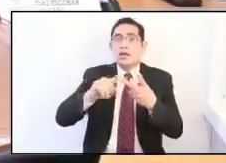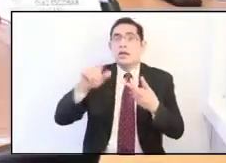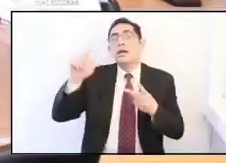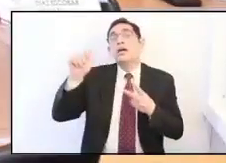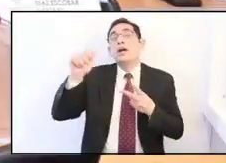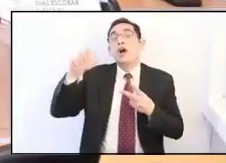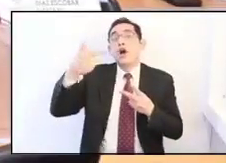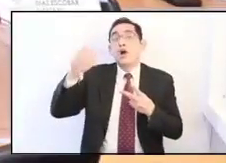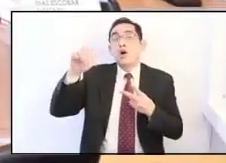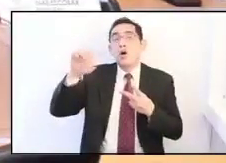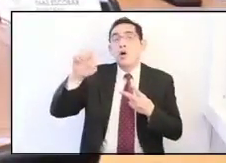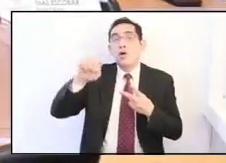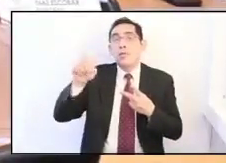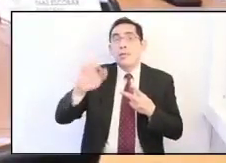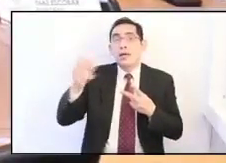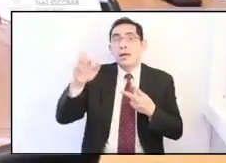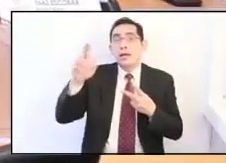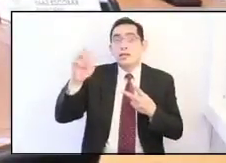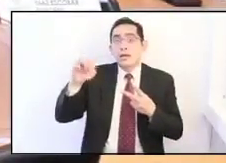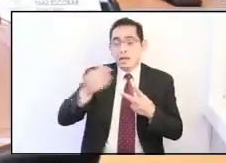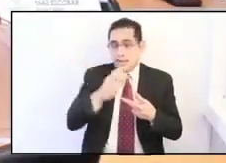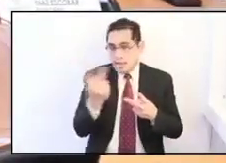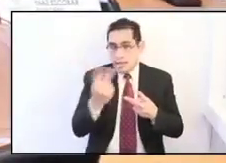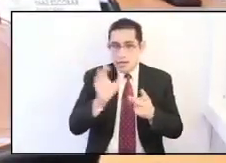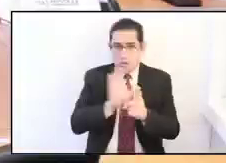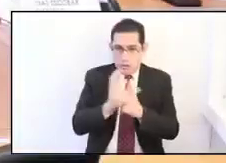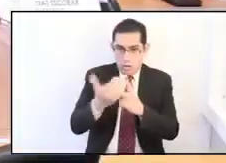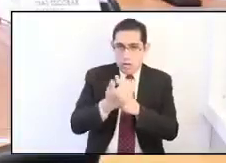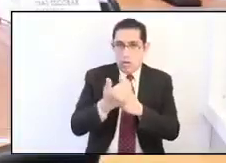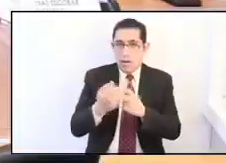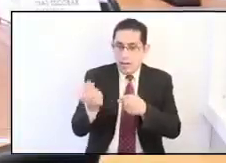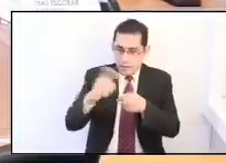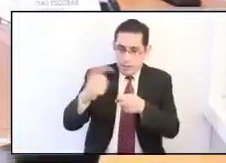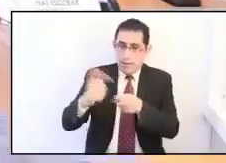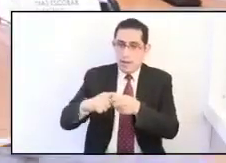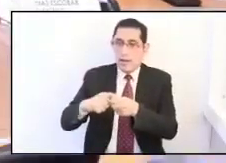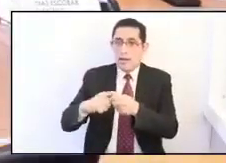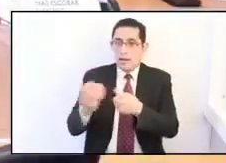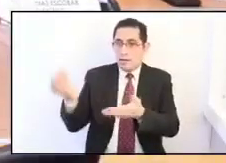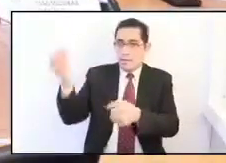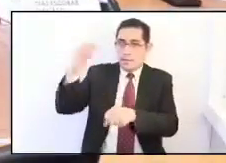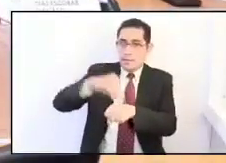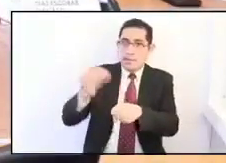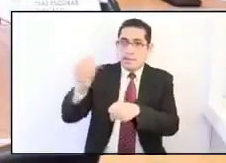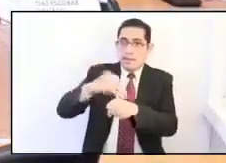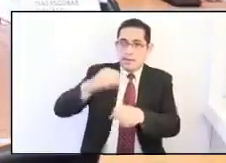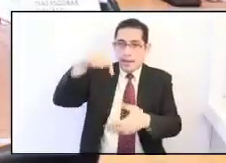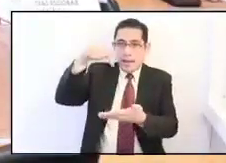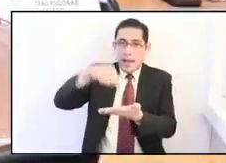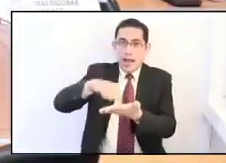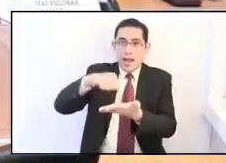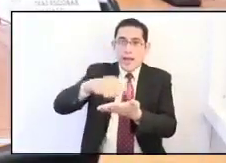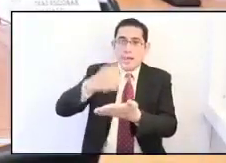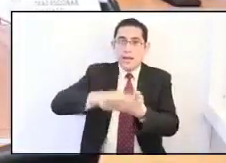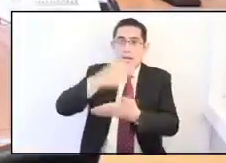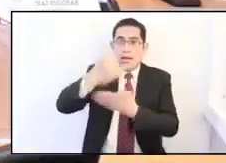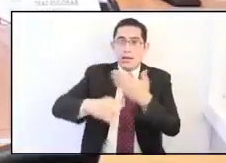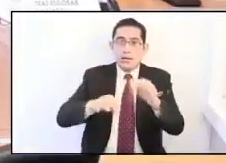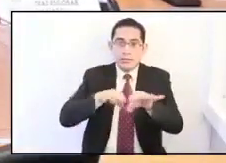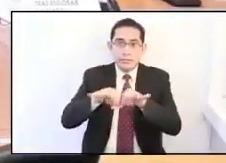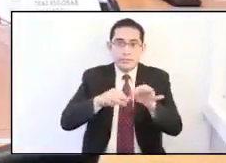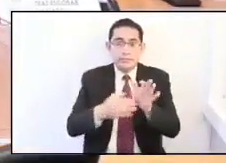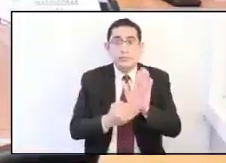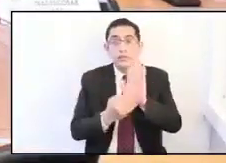esta comisión, mismas que son incluidas sus propuestas en el plan de trabajo, y bueno, pues me